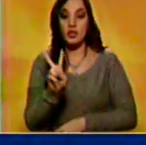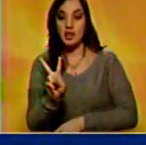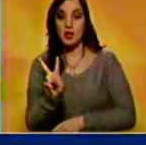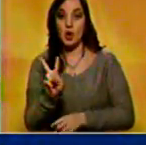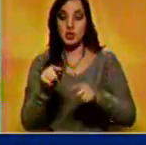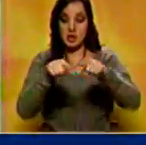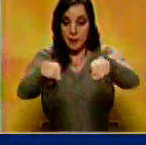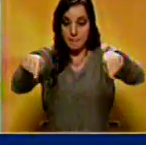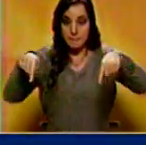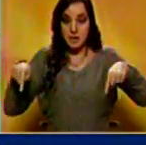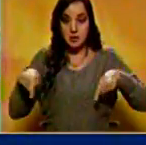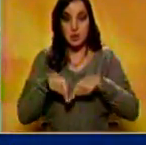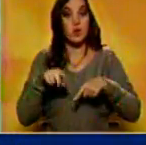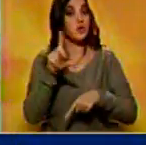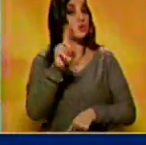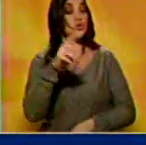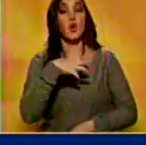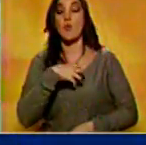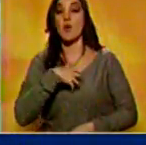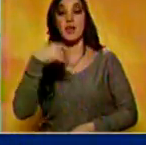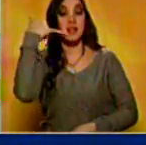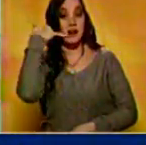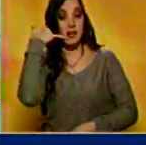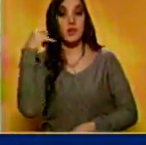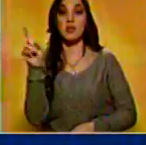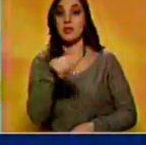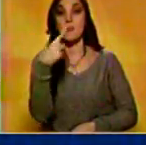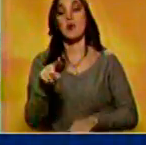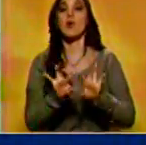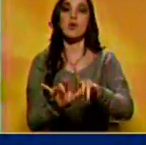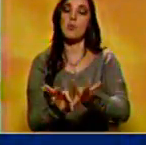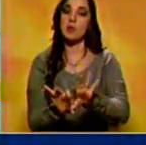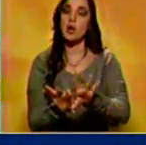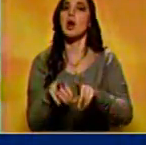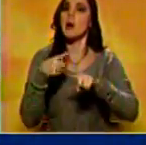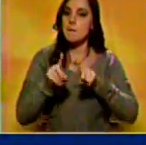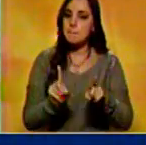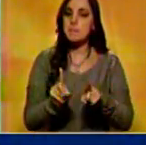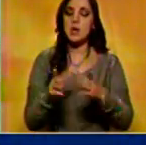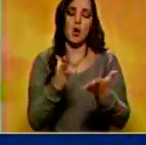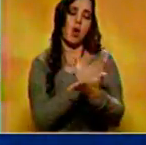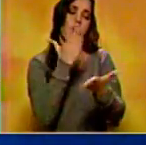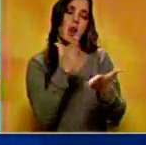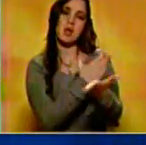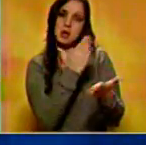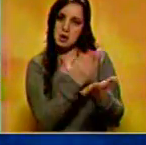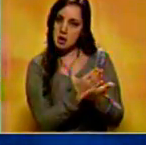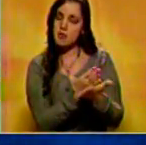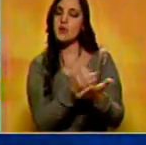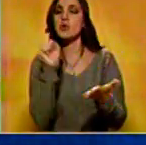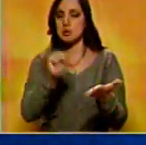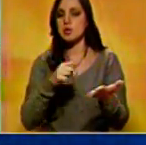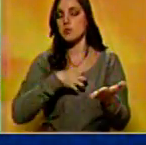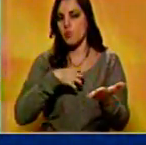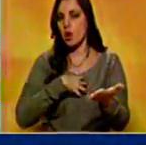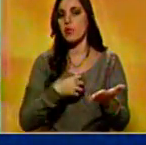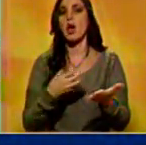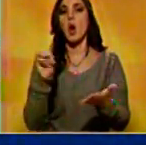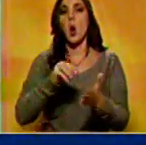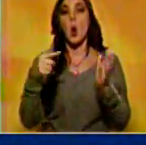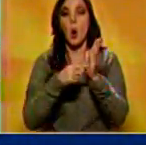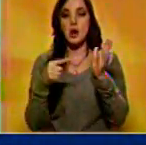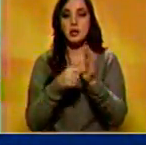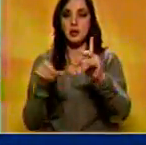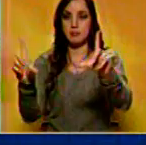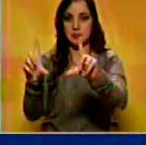cuadrados. No tienen acceso ni a teléfono ni a computadoras, aunque tienen a disposición libros de la biblioteca y la posibilidad de alquilar una